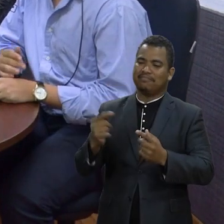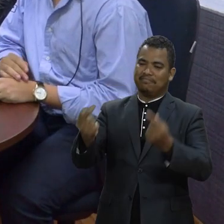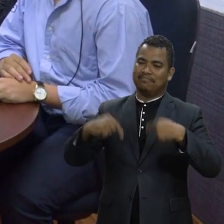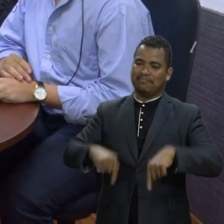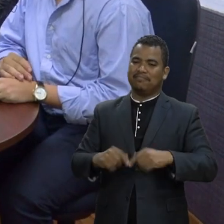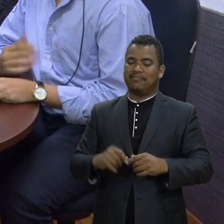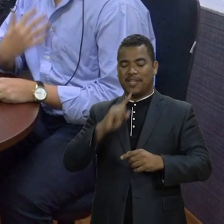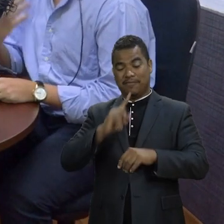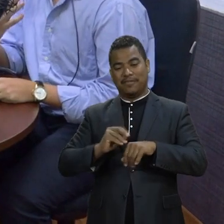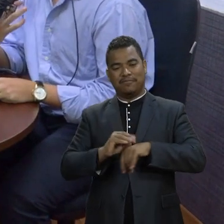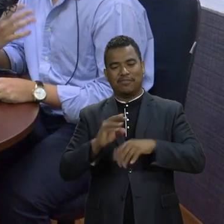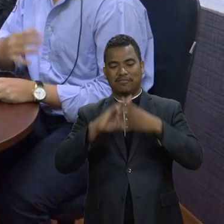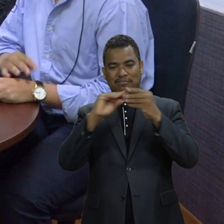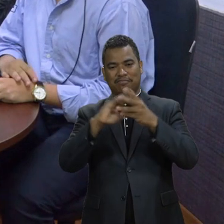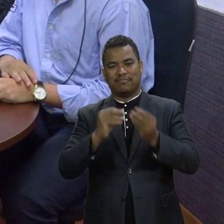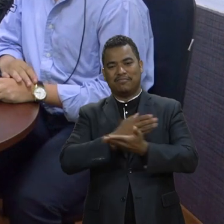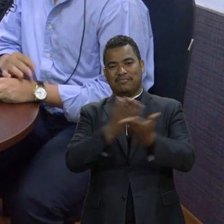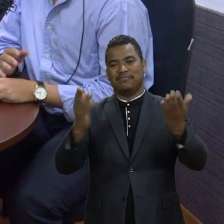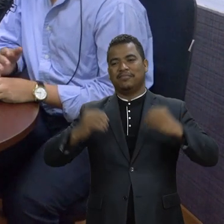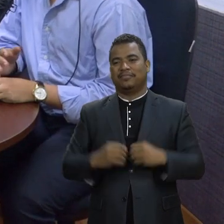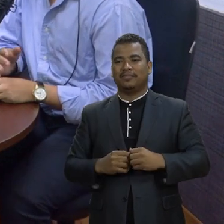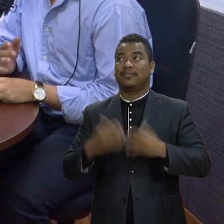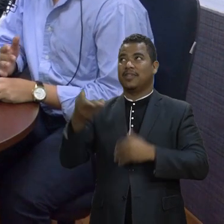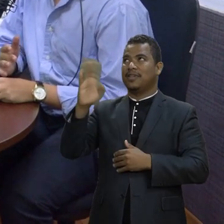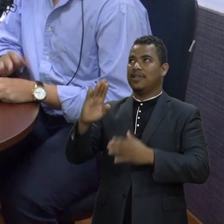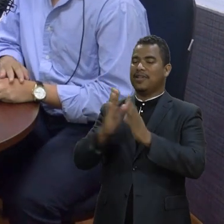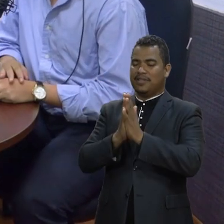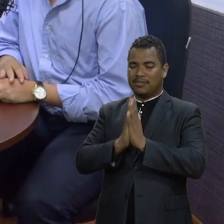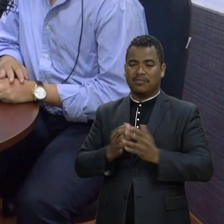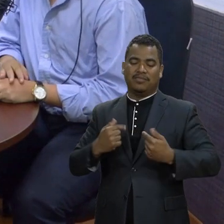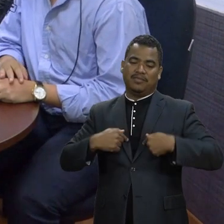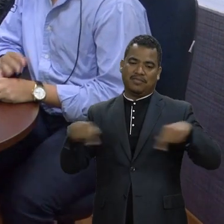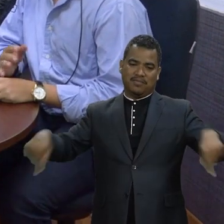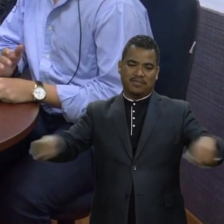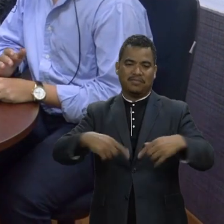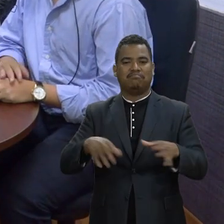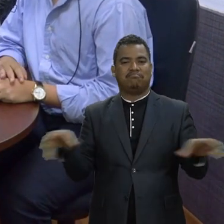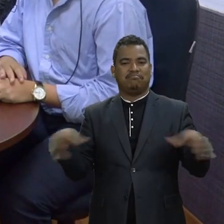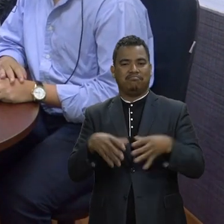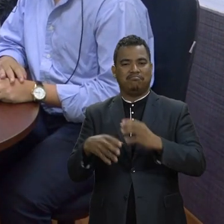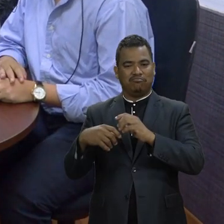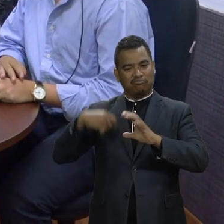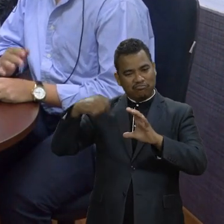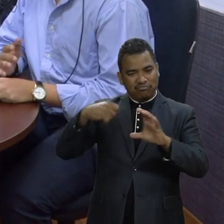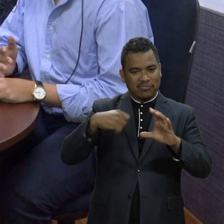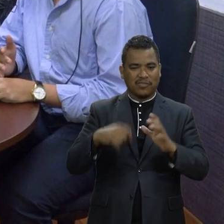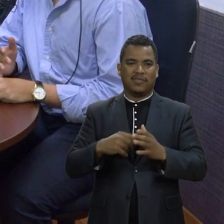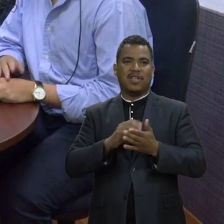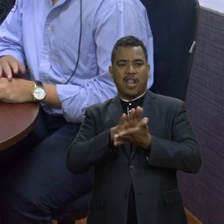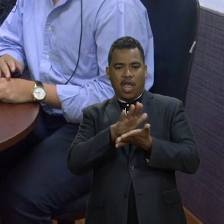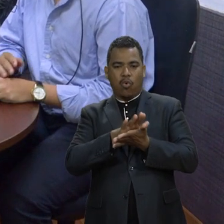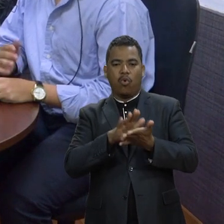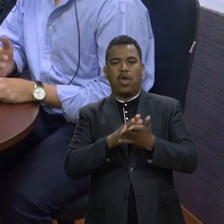hoy y también por su maravilloso mensaje. También agradecemos a Dios por la oportunidad que nos dio de grabar este episodio y también a nuestra